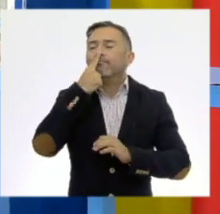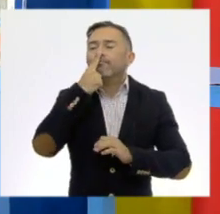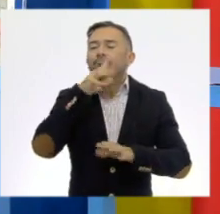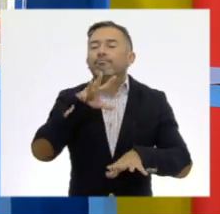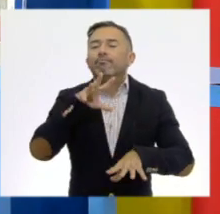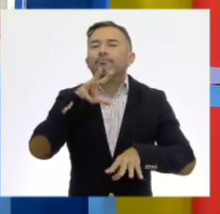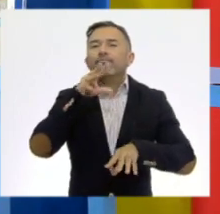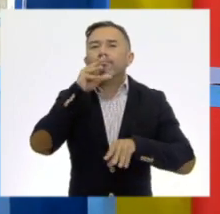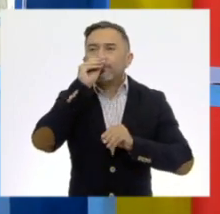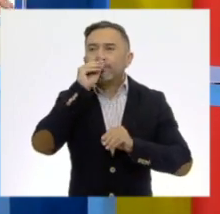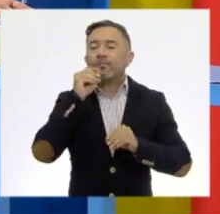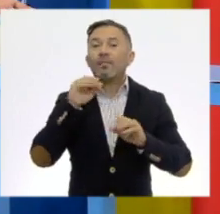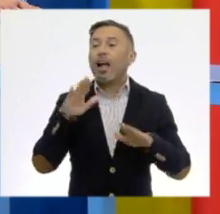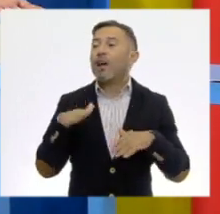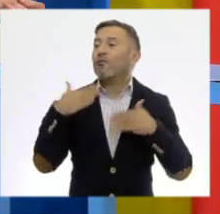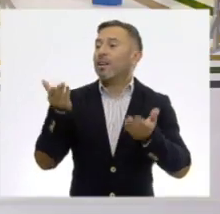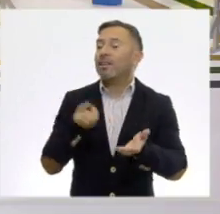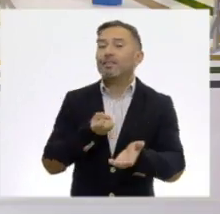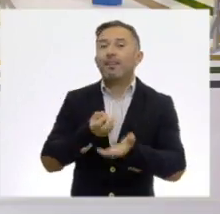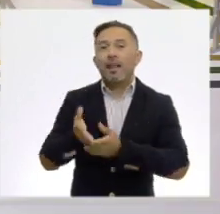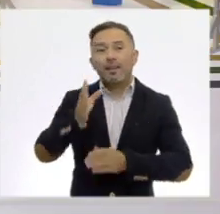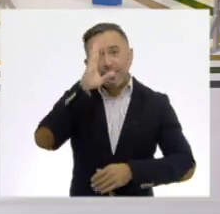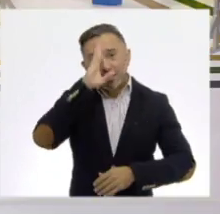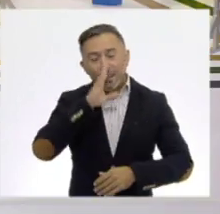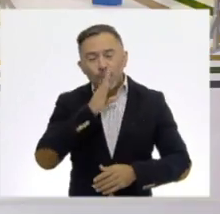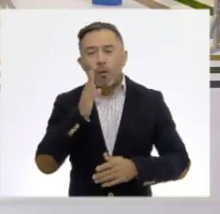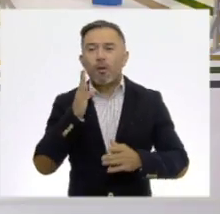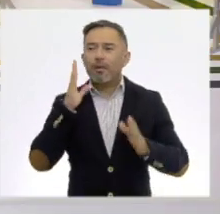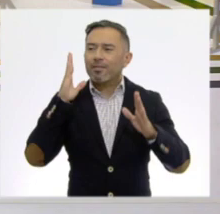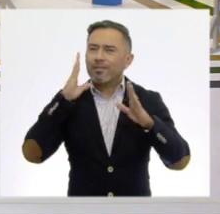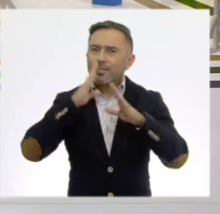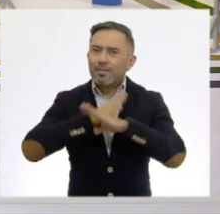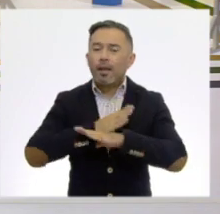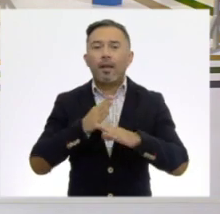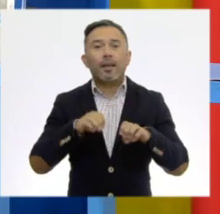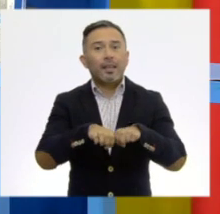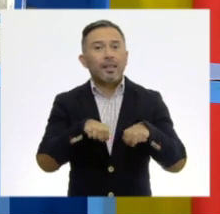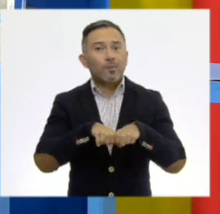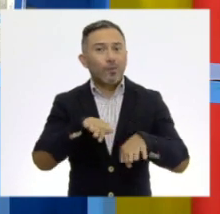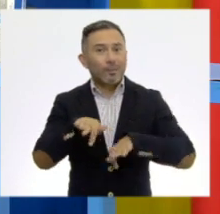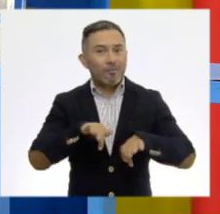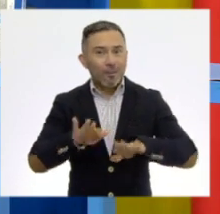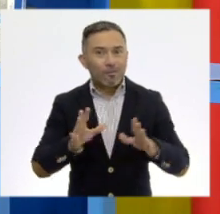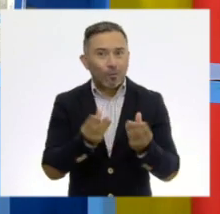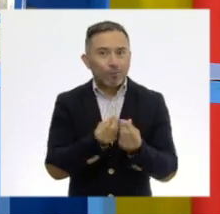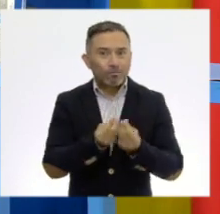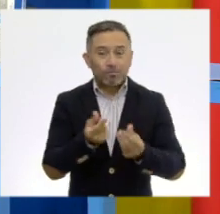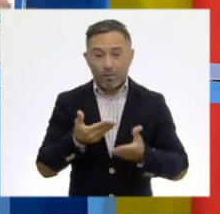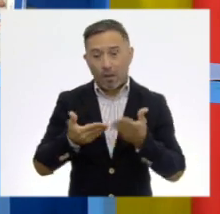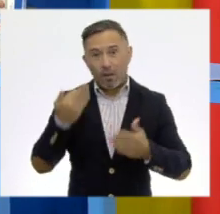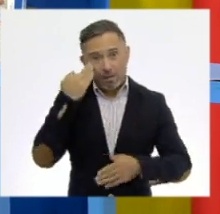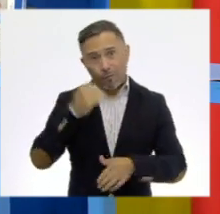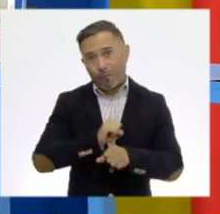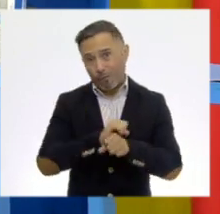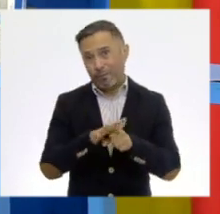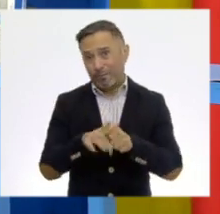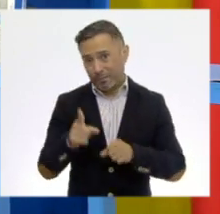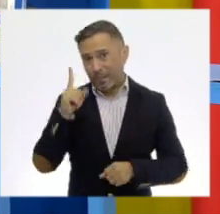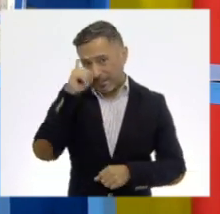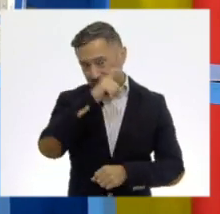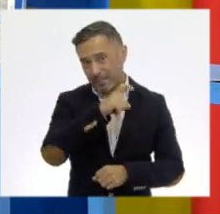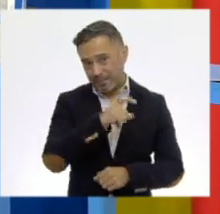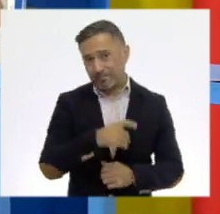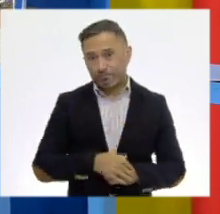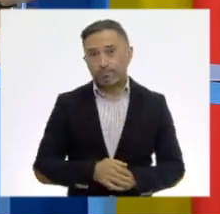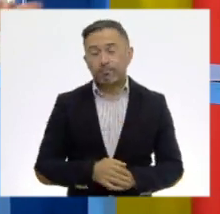trabajar en equipos. Y esta es una situación difícil para todas y para todos, y desde luego pues extrañamos el